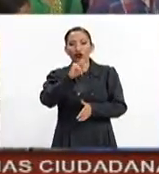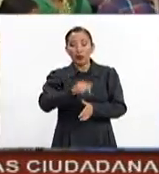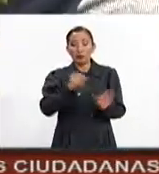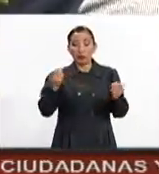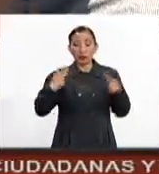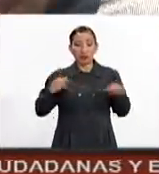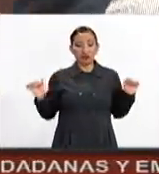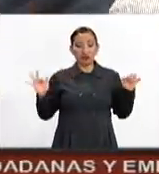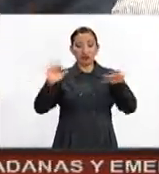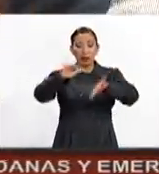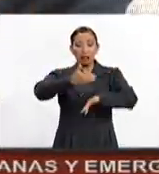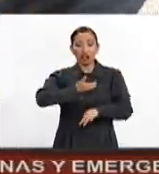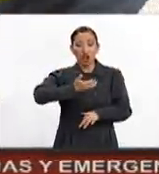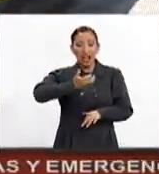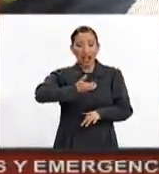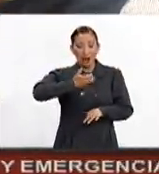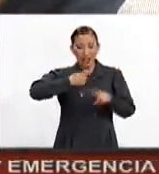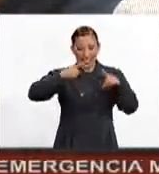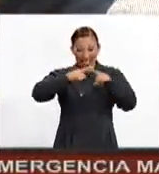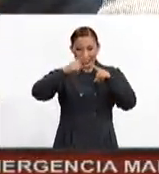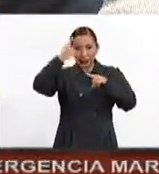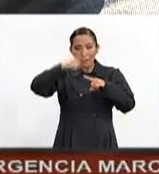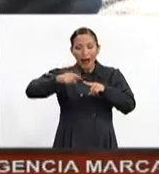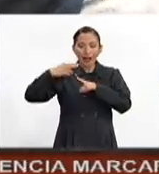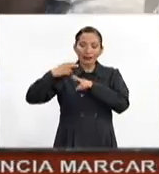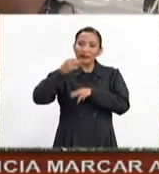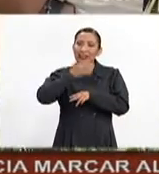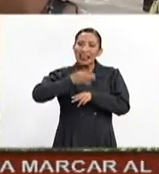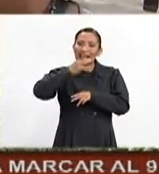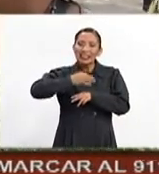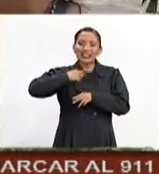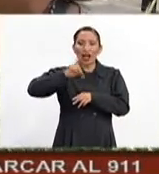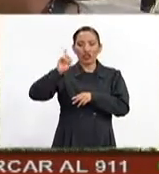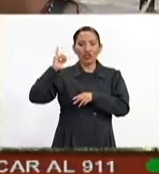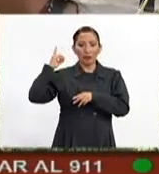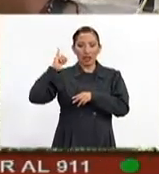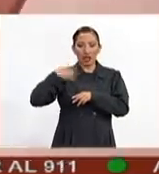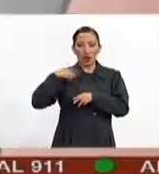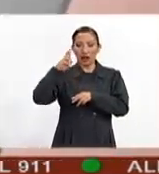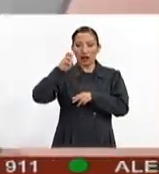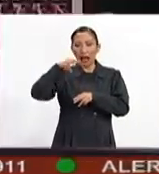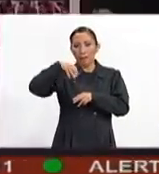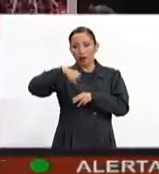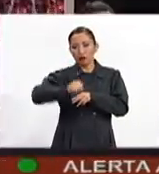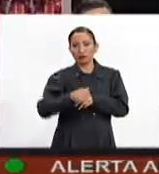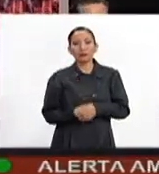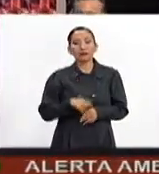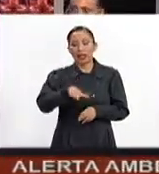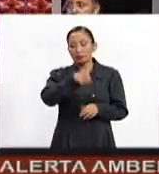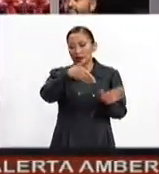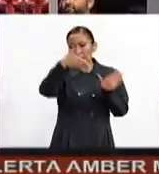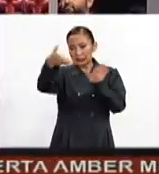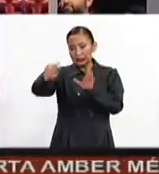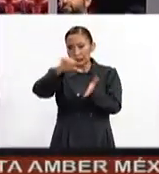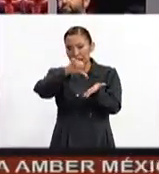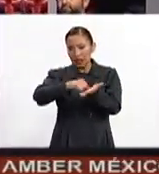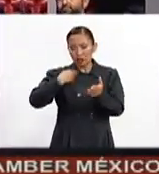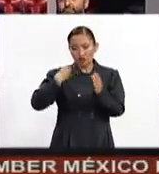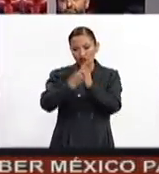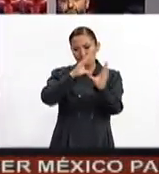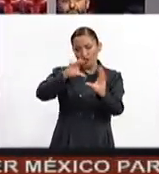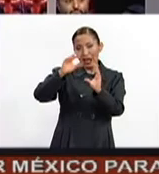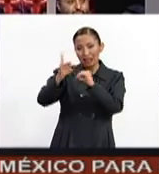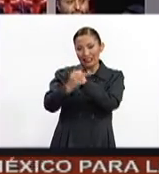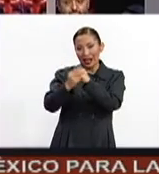capitalinos acudieron a la Catedral Metropolitana para la celebración católica del Domingo de Ramos. Más adelante, el Centro de